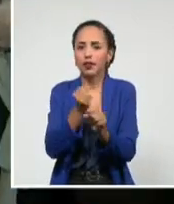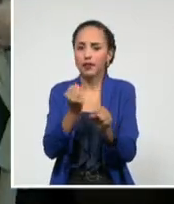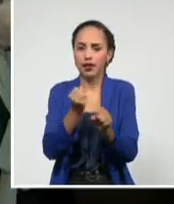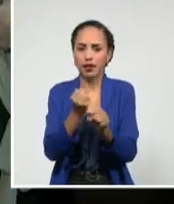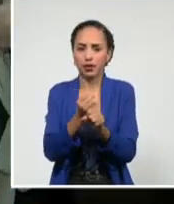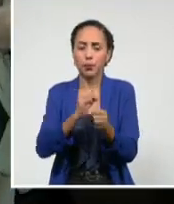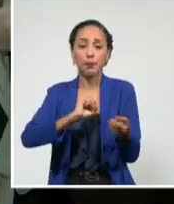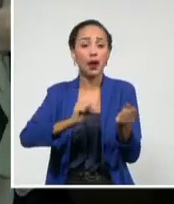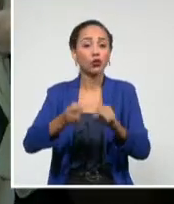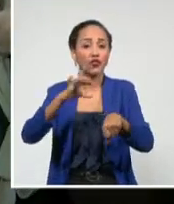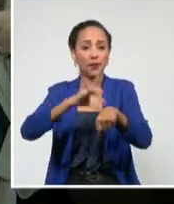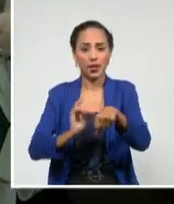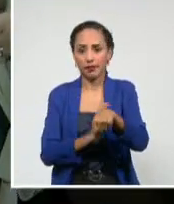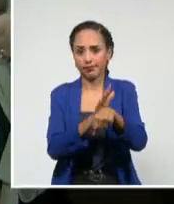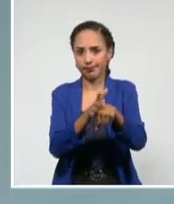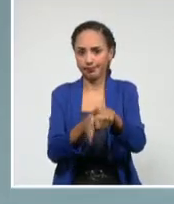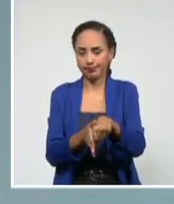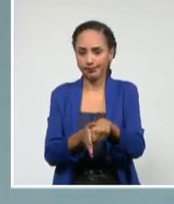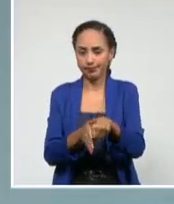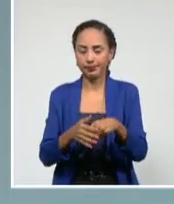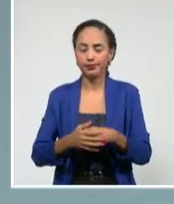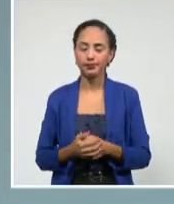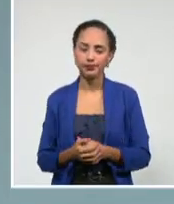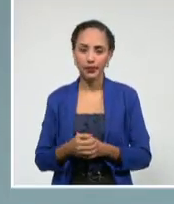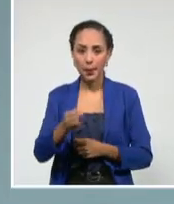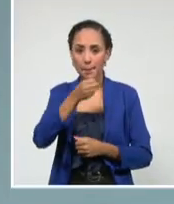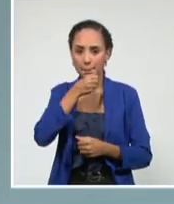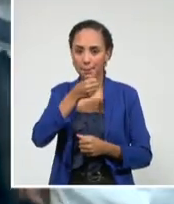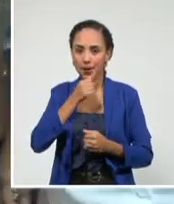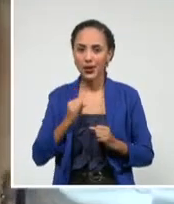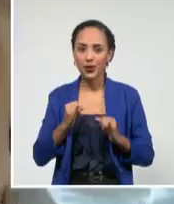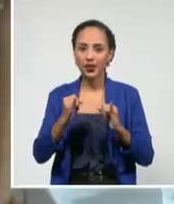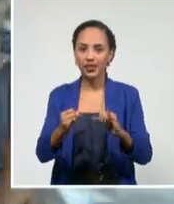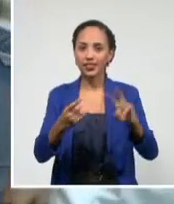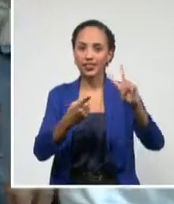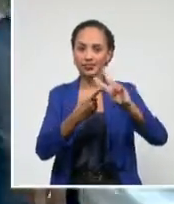pandemia. Dayami Guzmán y Yosmara Martínez, Sistema Informativo de la Televisión.